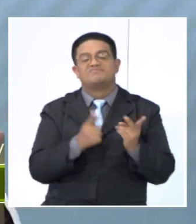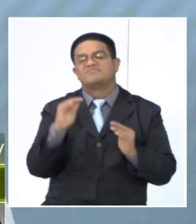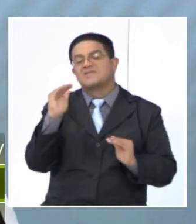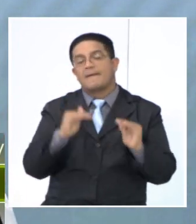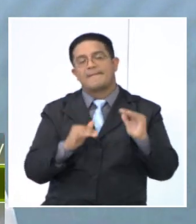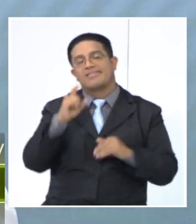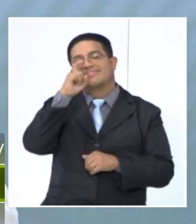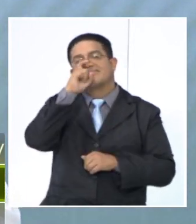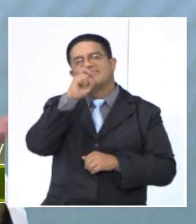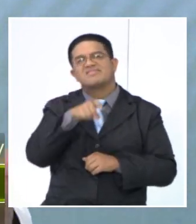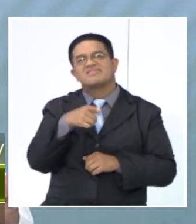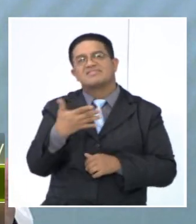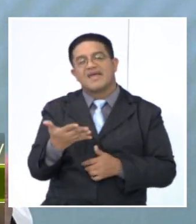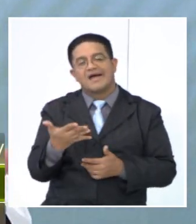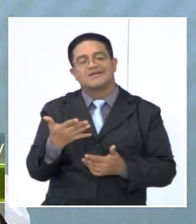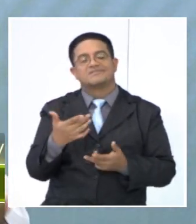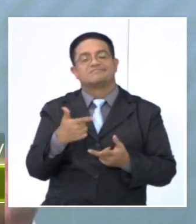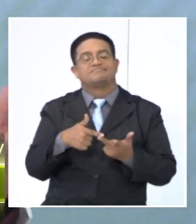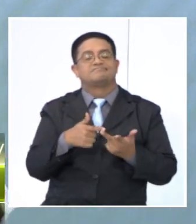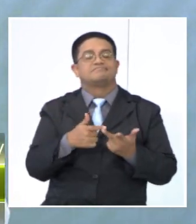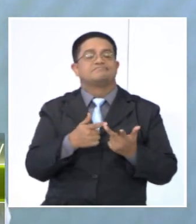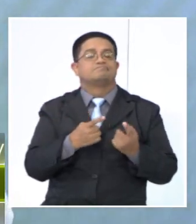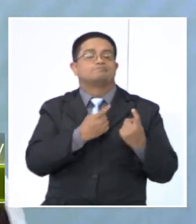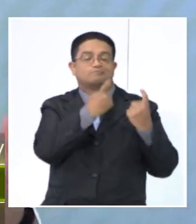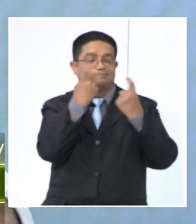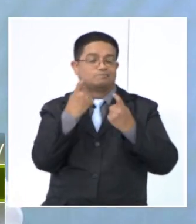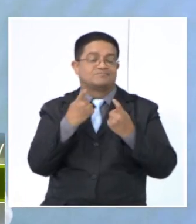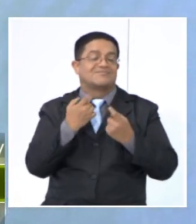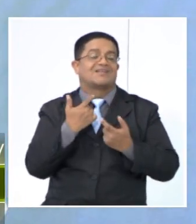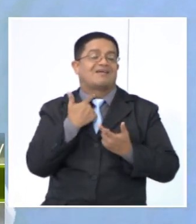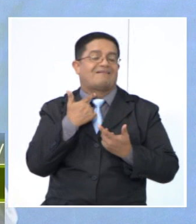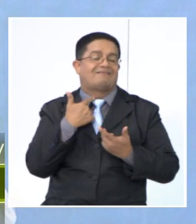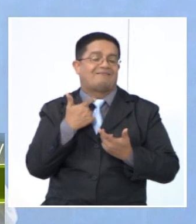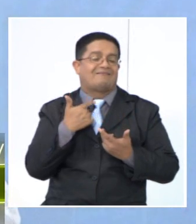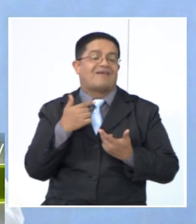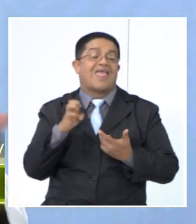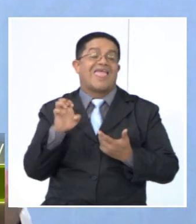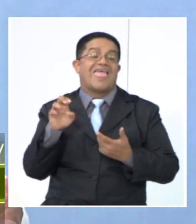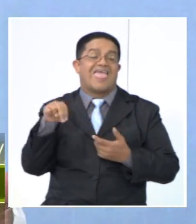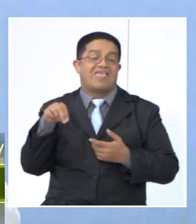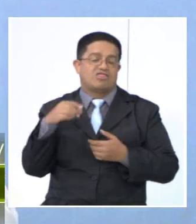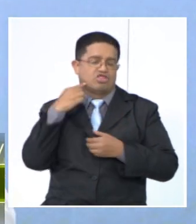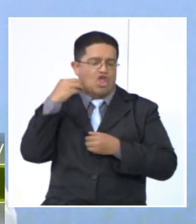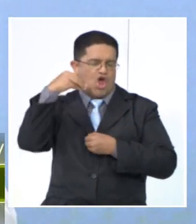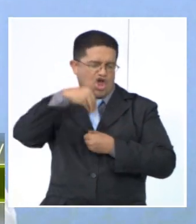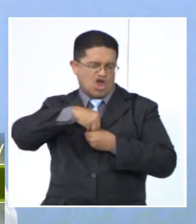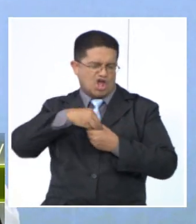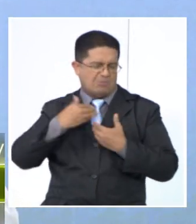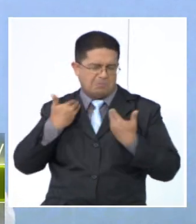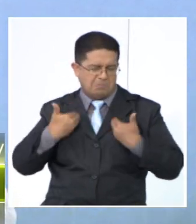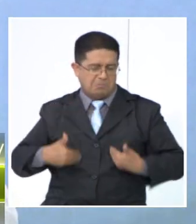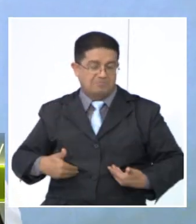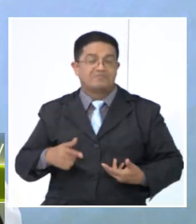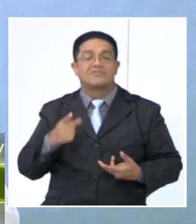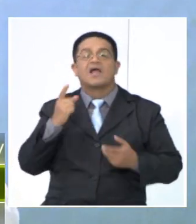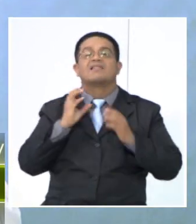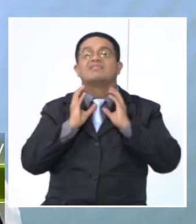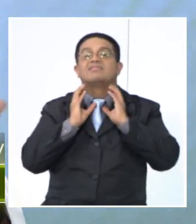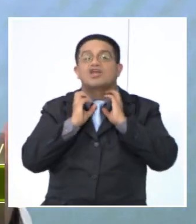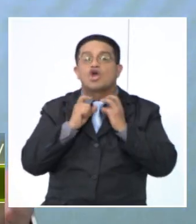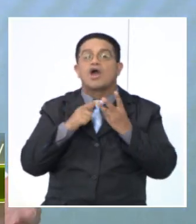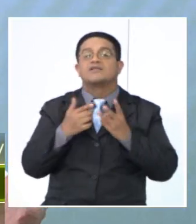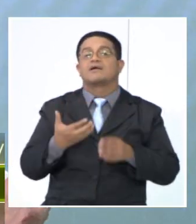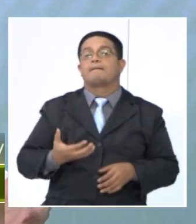un estudio endocrino, pero además en paciente hay que ver otras cosas como es la tiroides, la